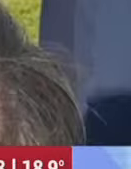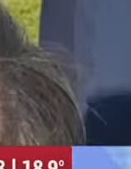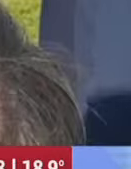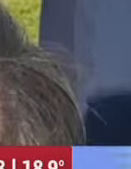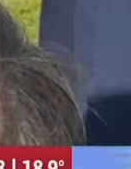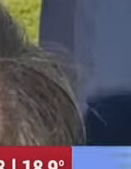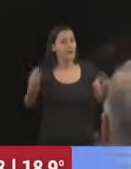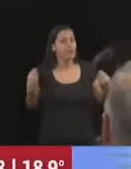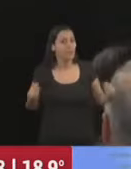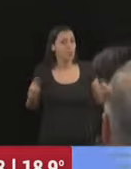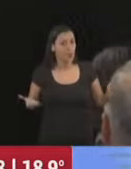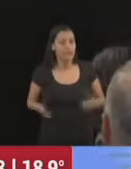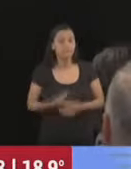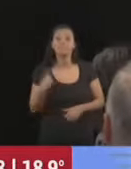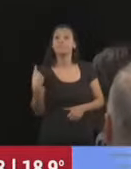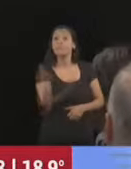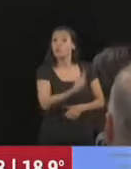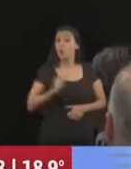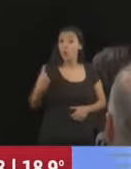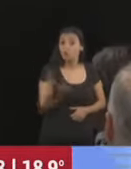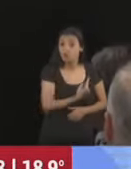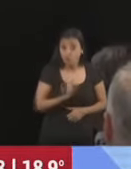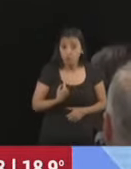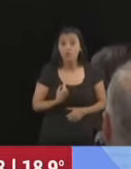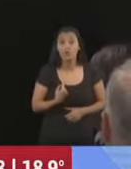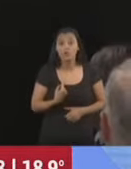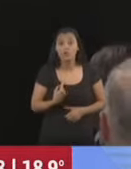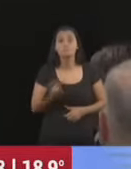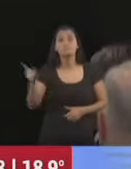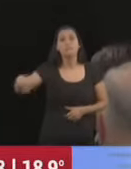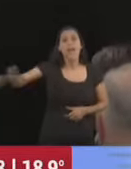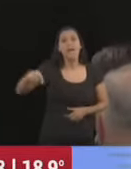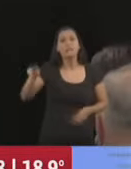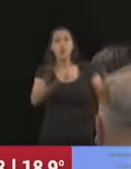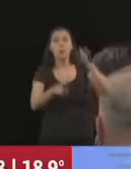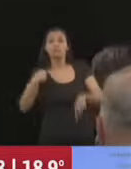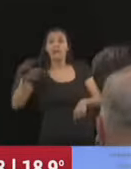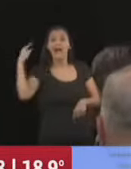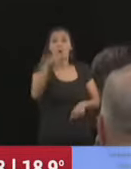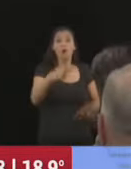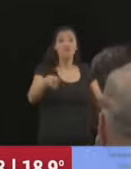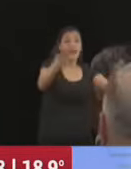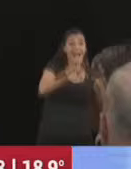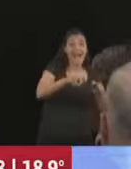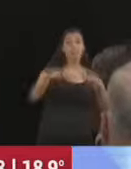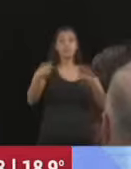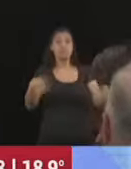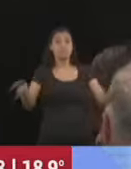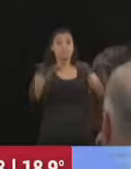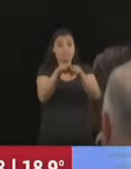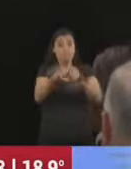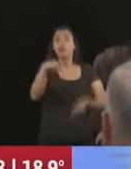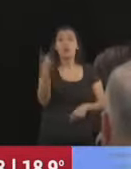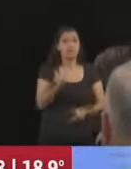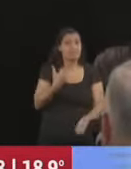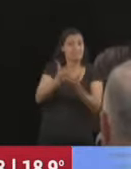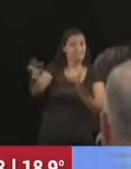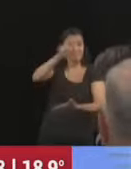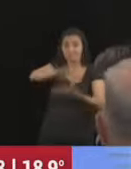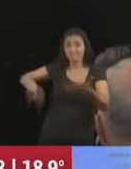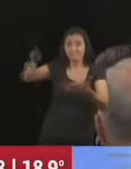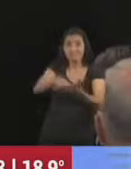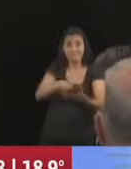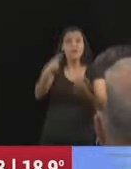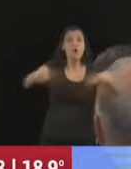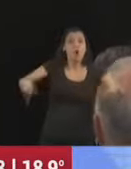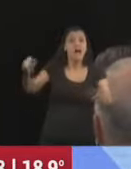sonrisa en el presidente. Yo veo que estamos pasando un mal momento, pero que estamos pasando este mal momento,